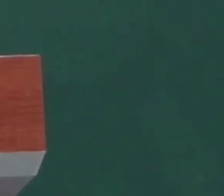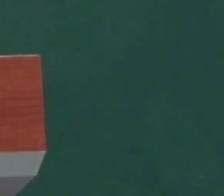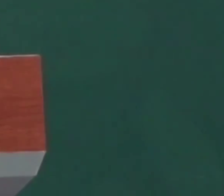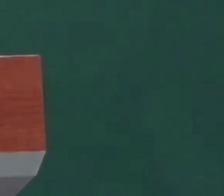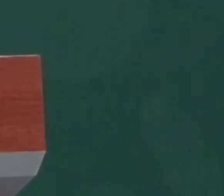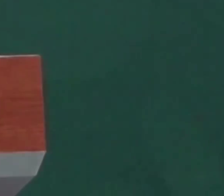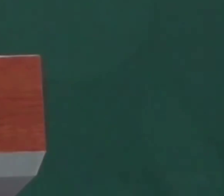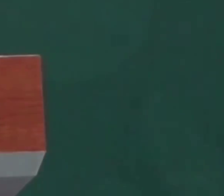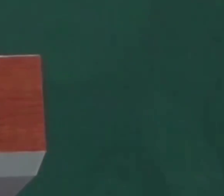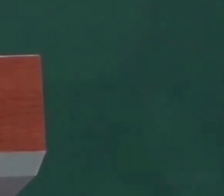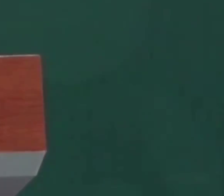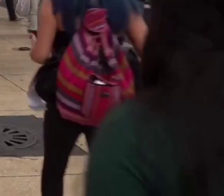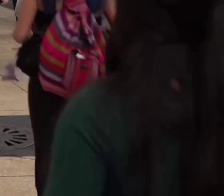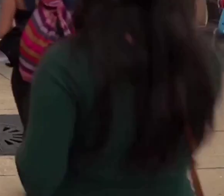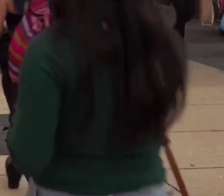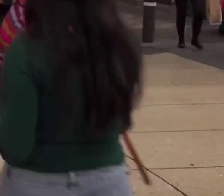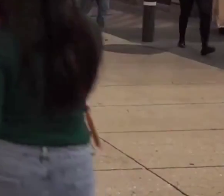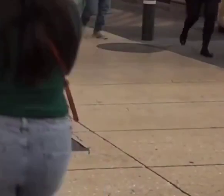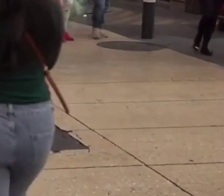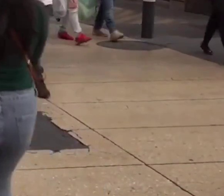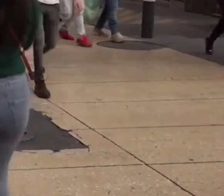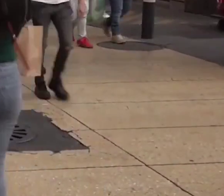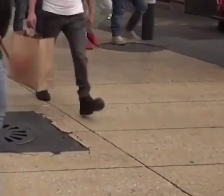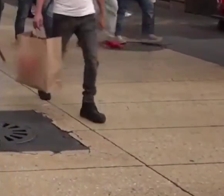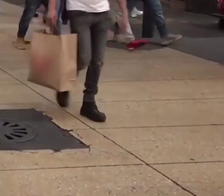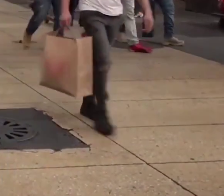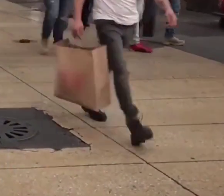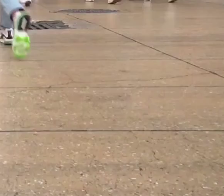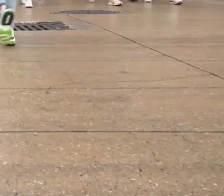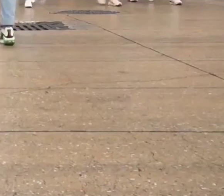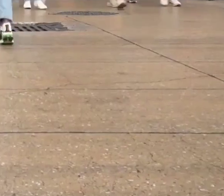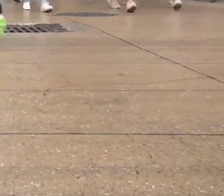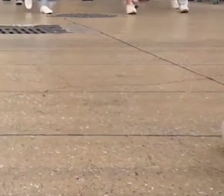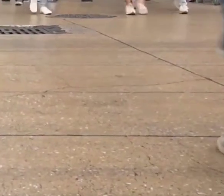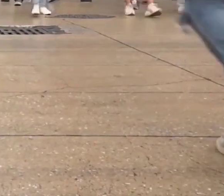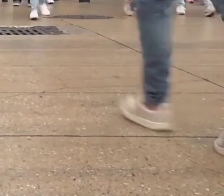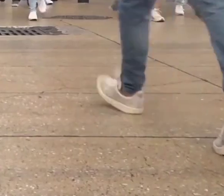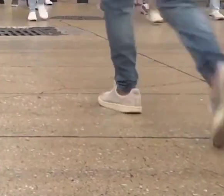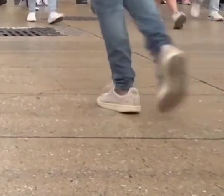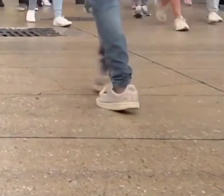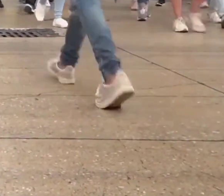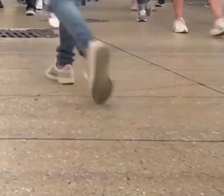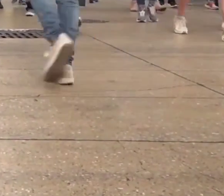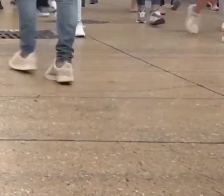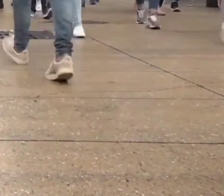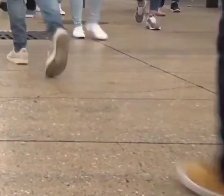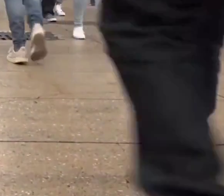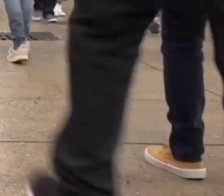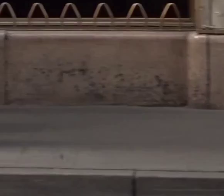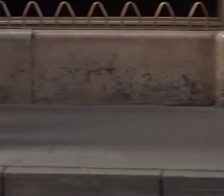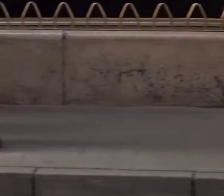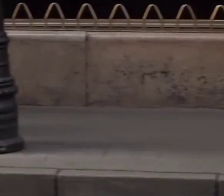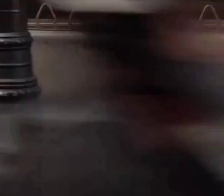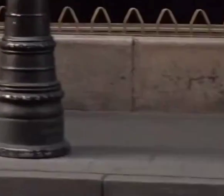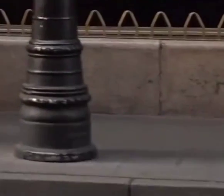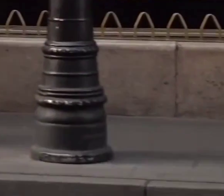señales de con un programa integral que tenemos de recuperación económica, la siguiente para no tomarles mucho tiempo.